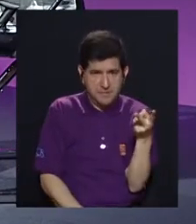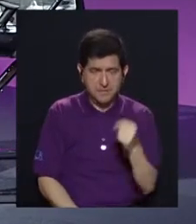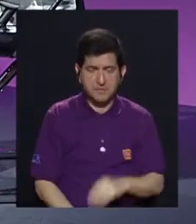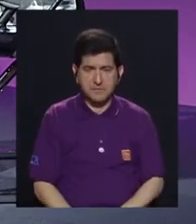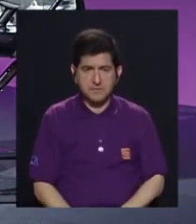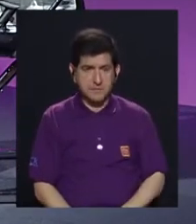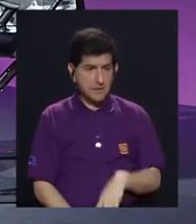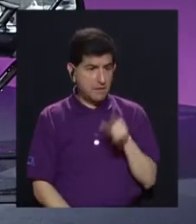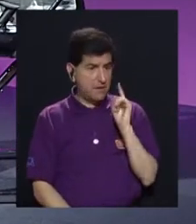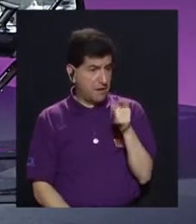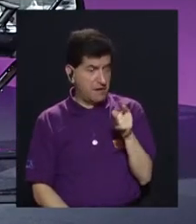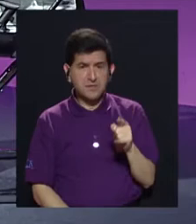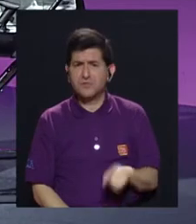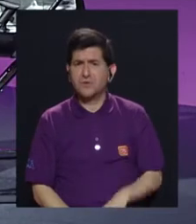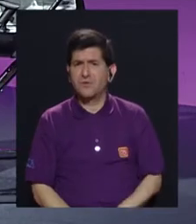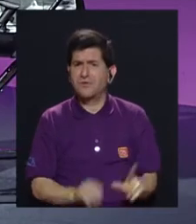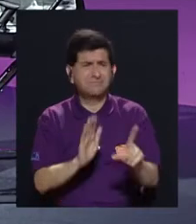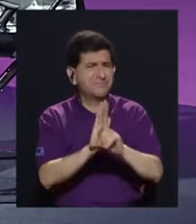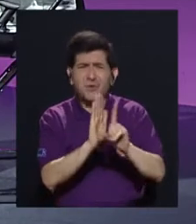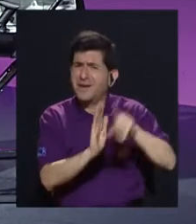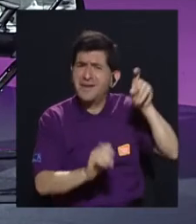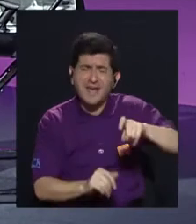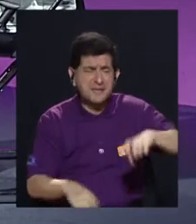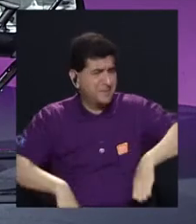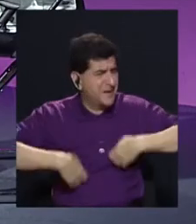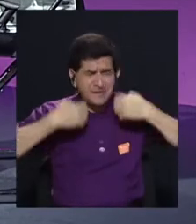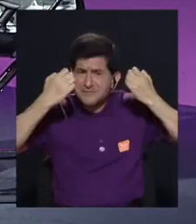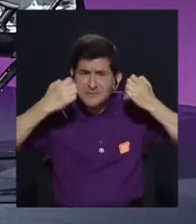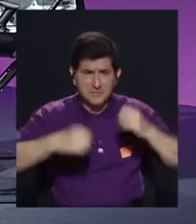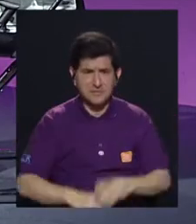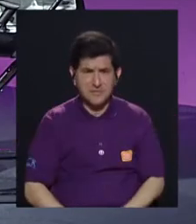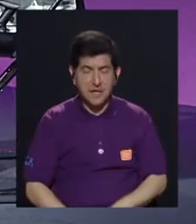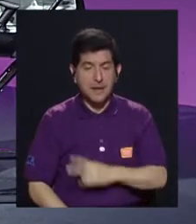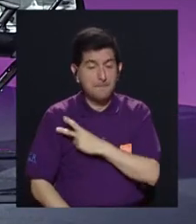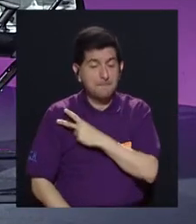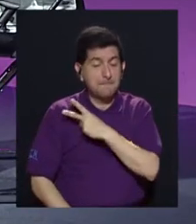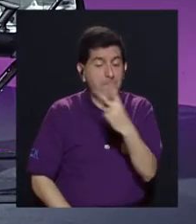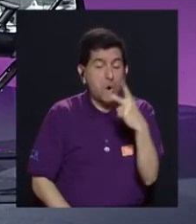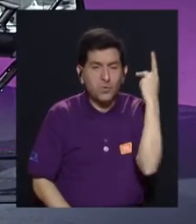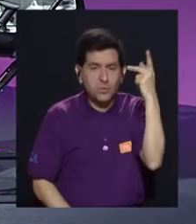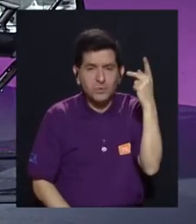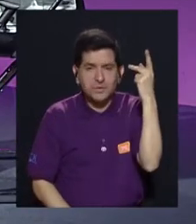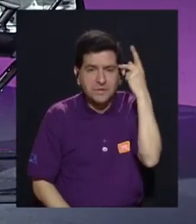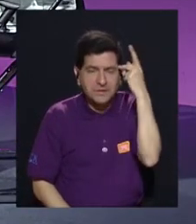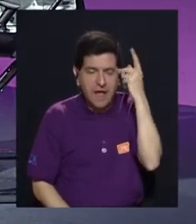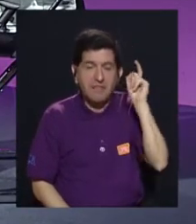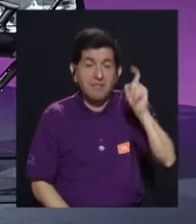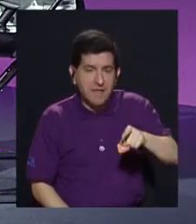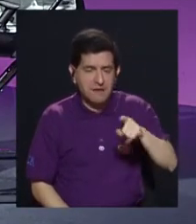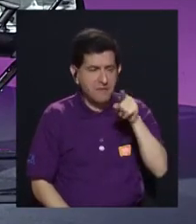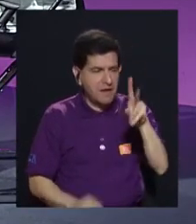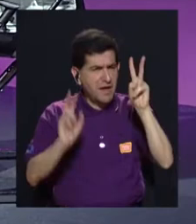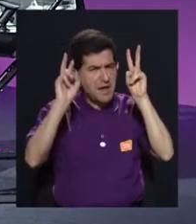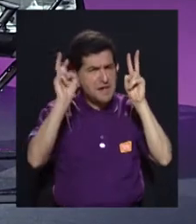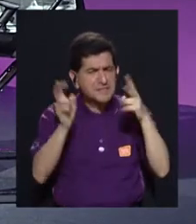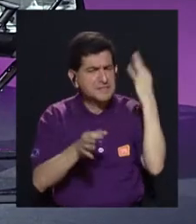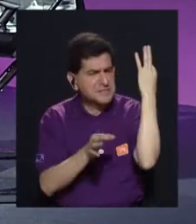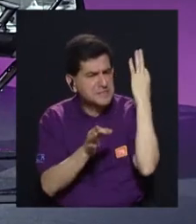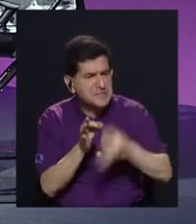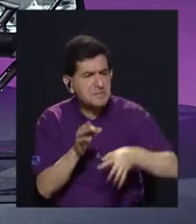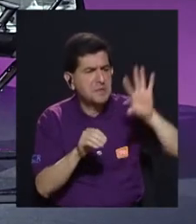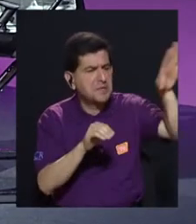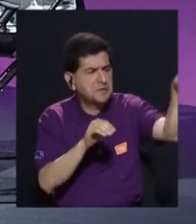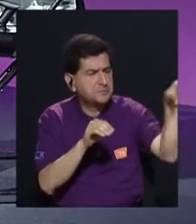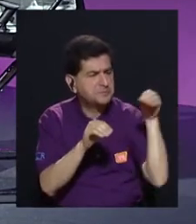no tuvo no tienen que haber leyes para que eso exista si hay una voluntad política esos temas simplemente se